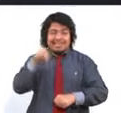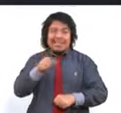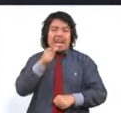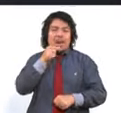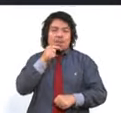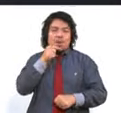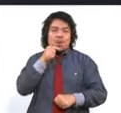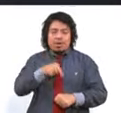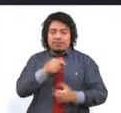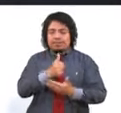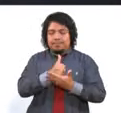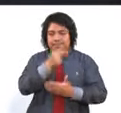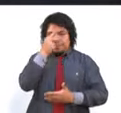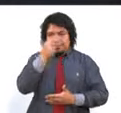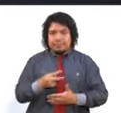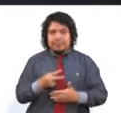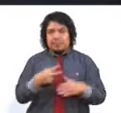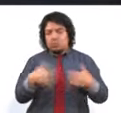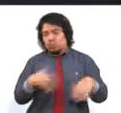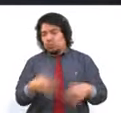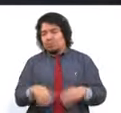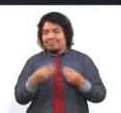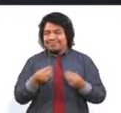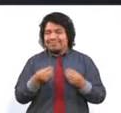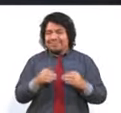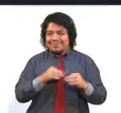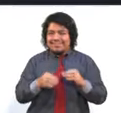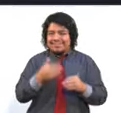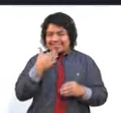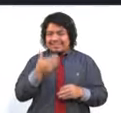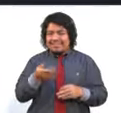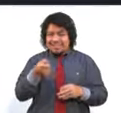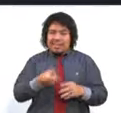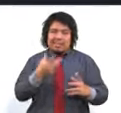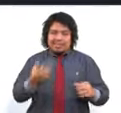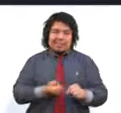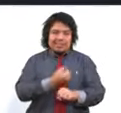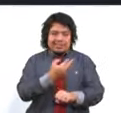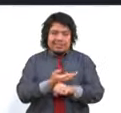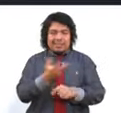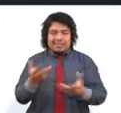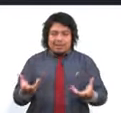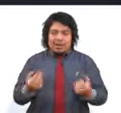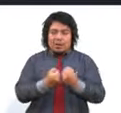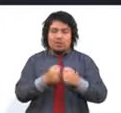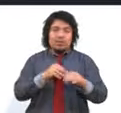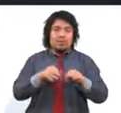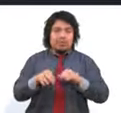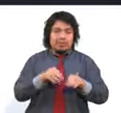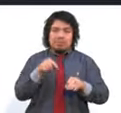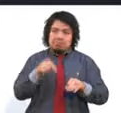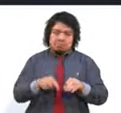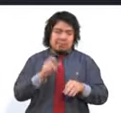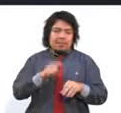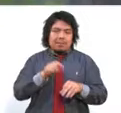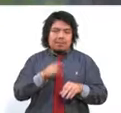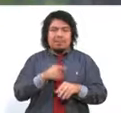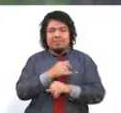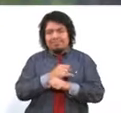Policía de la Ciudad de México que son parte de esta Secretaría y en particular de esta Subsecretaría